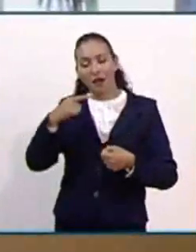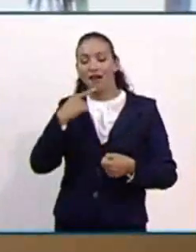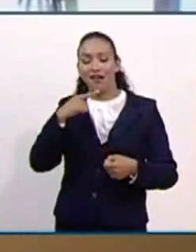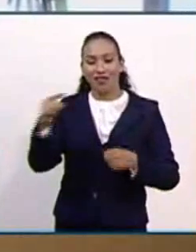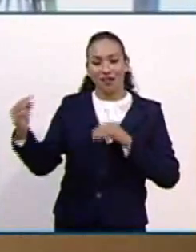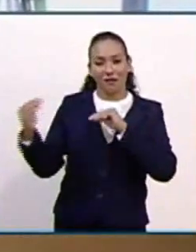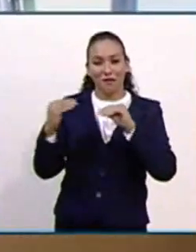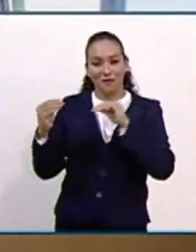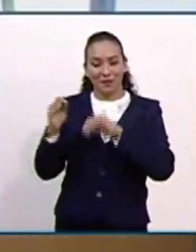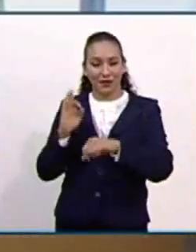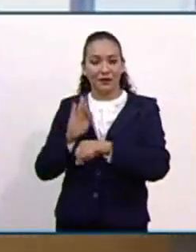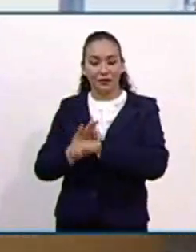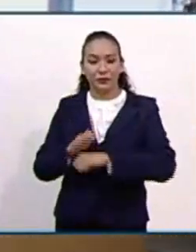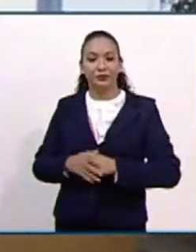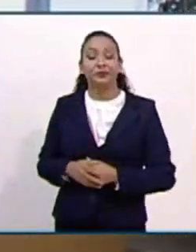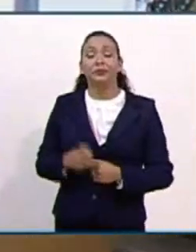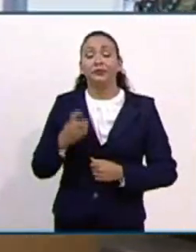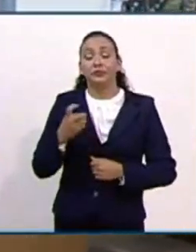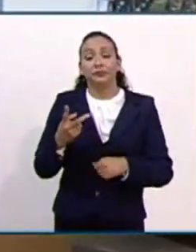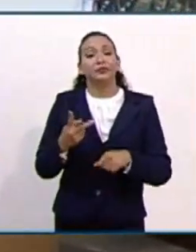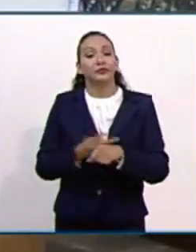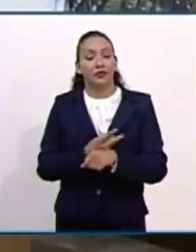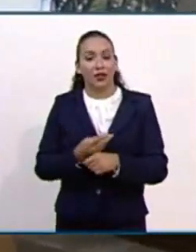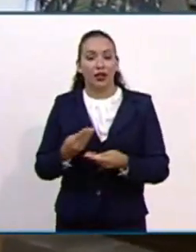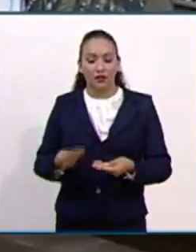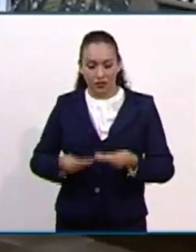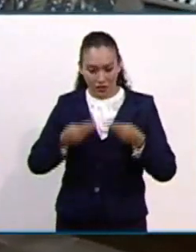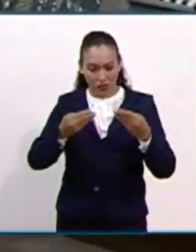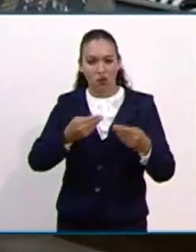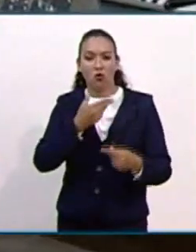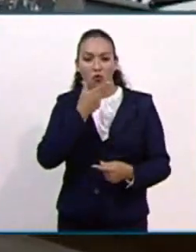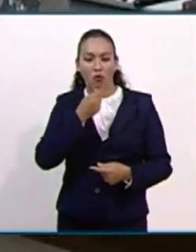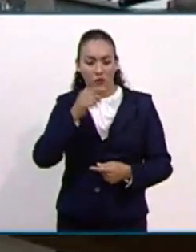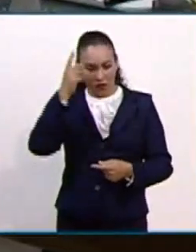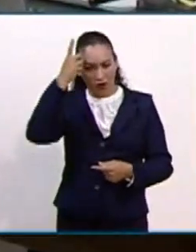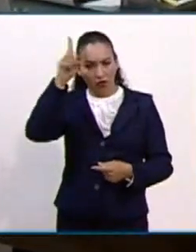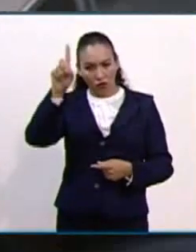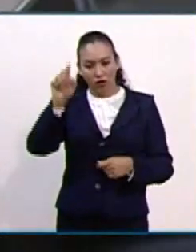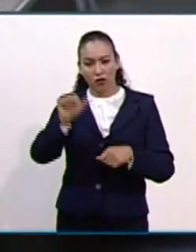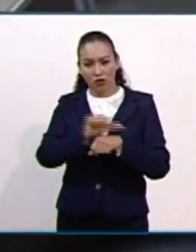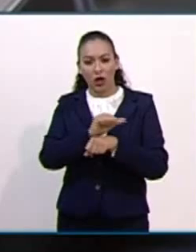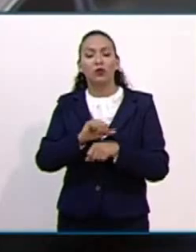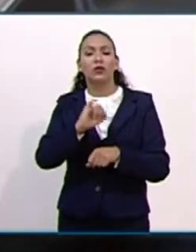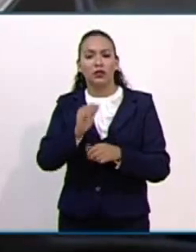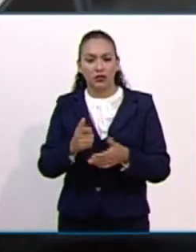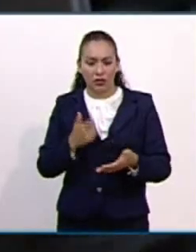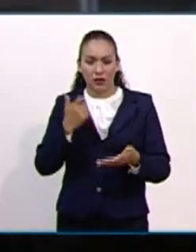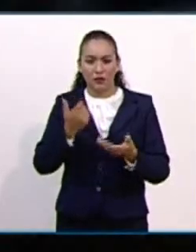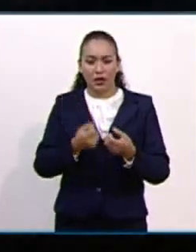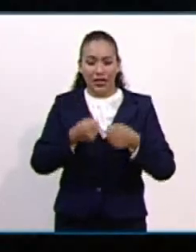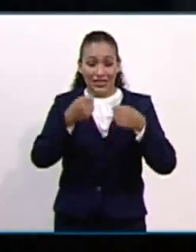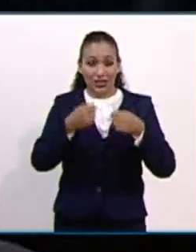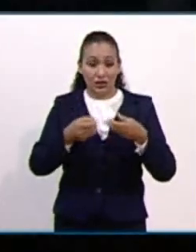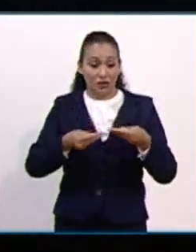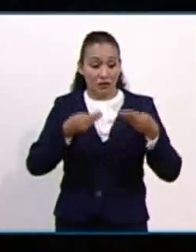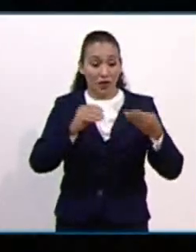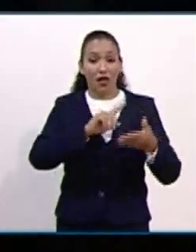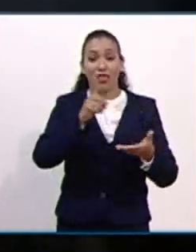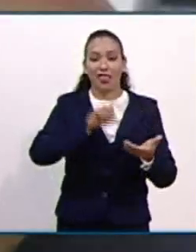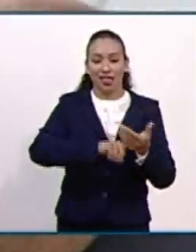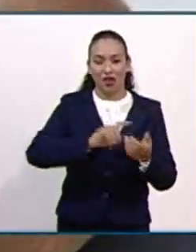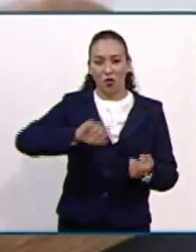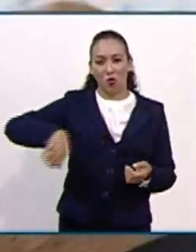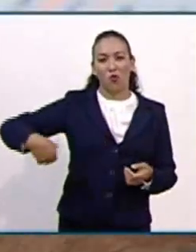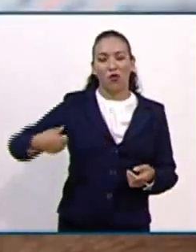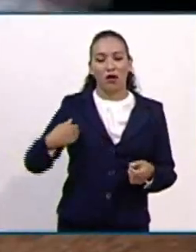amparo. El caso procede del amparo otorgado al dueño de un automóvil que fue asegurado y remitido a un corralón por